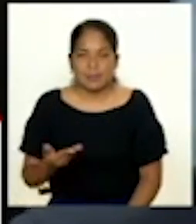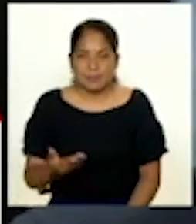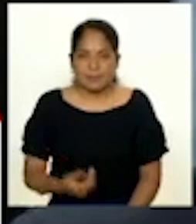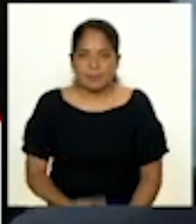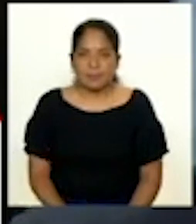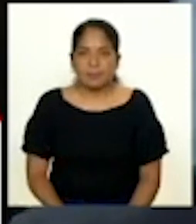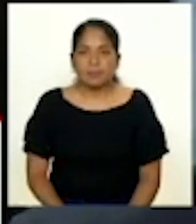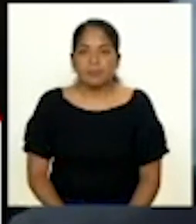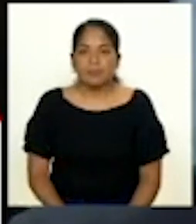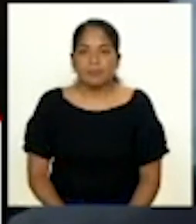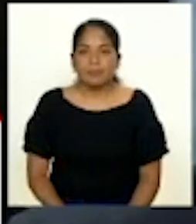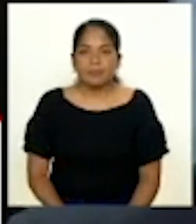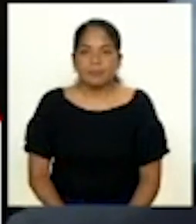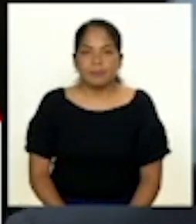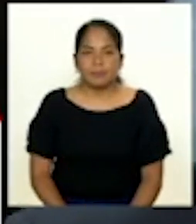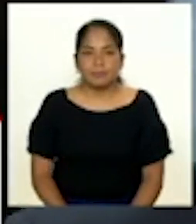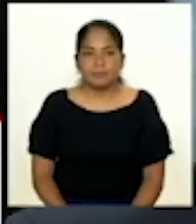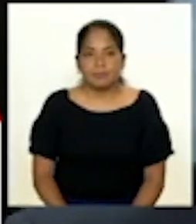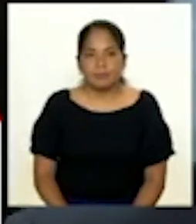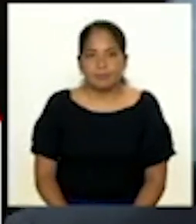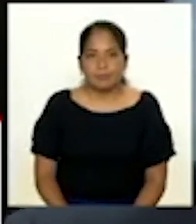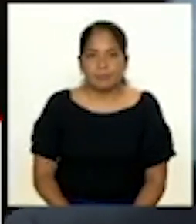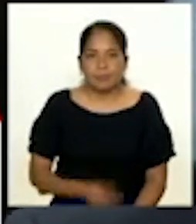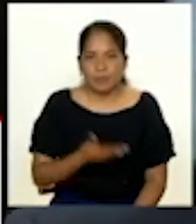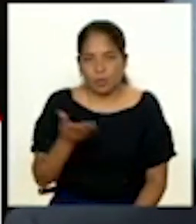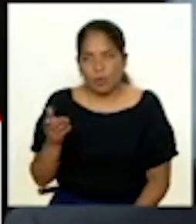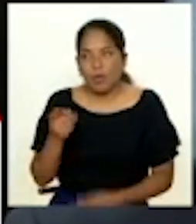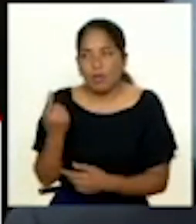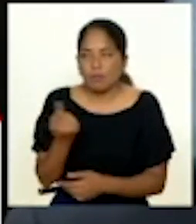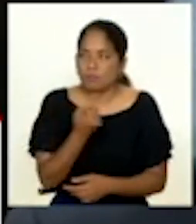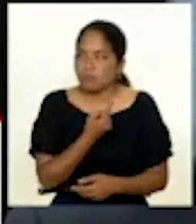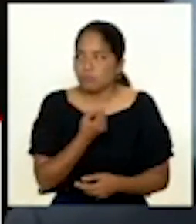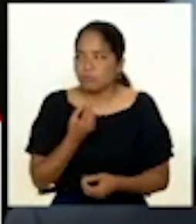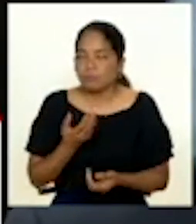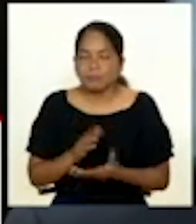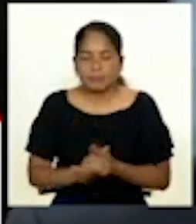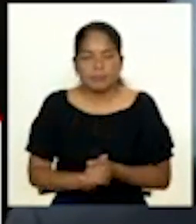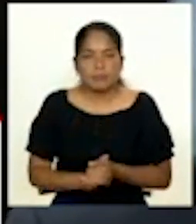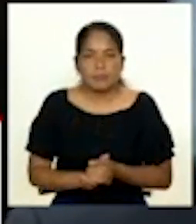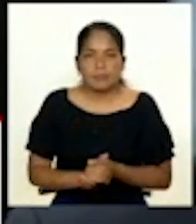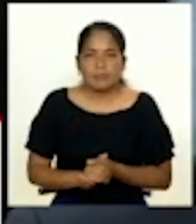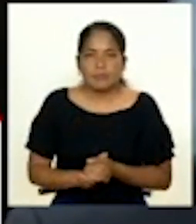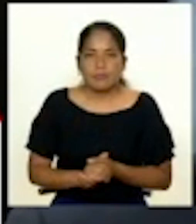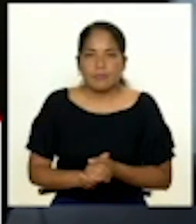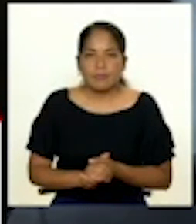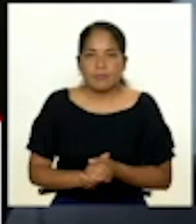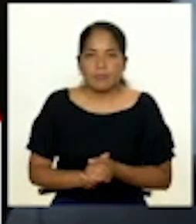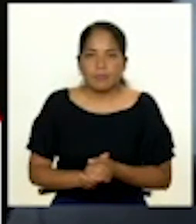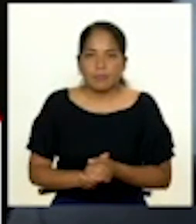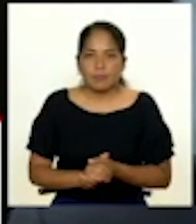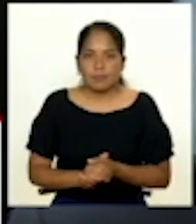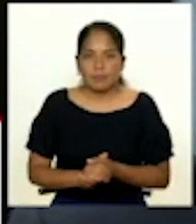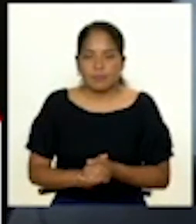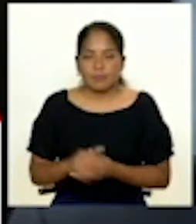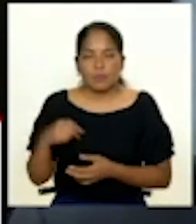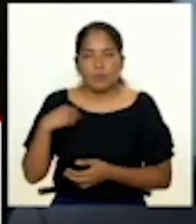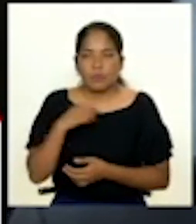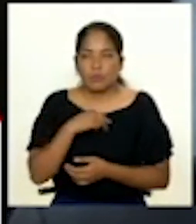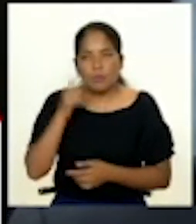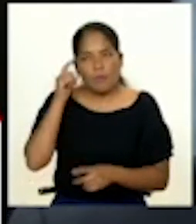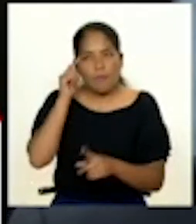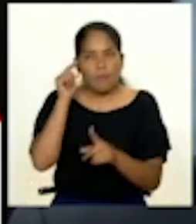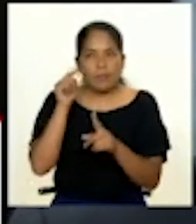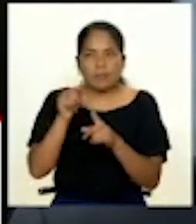buenas tardes, señor premier, señores ministros, señores periodistas. El sector tiene como